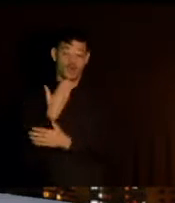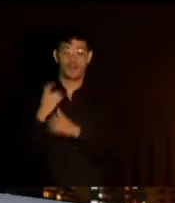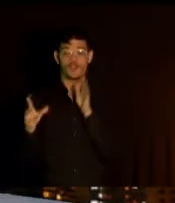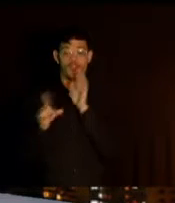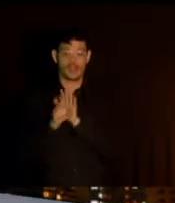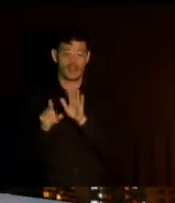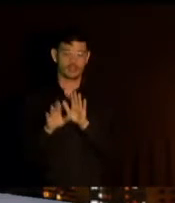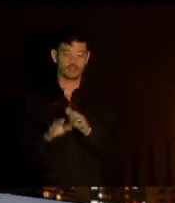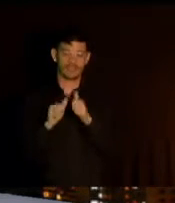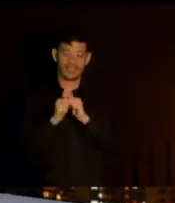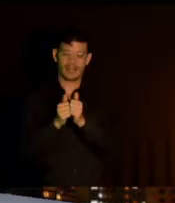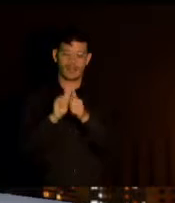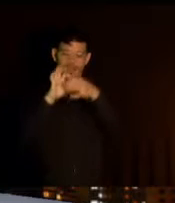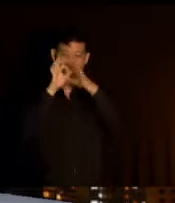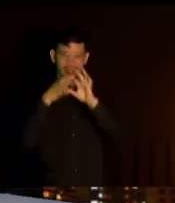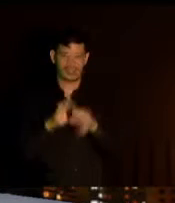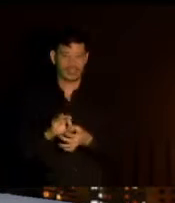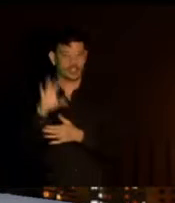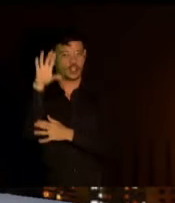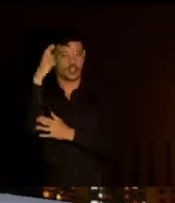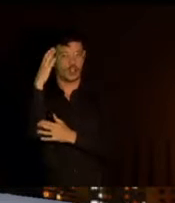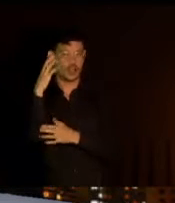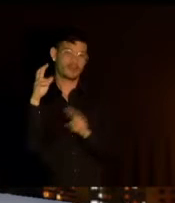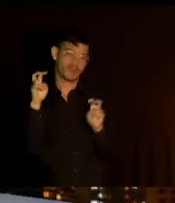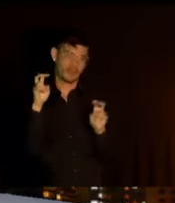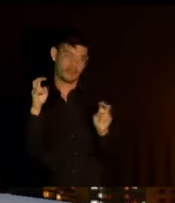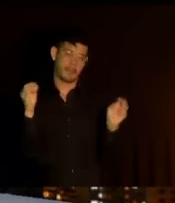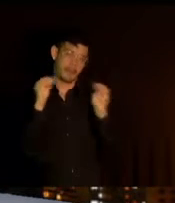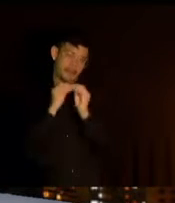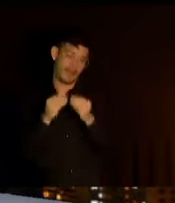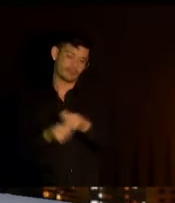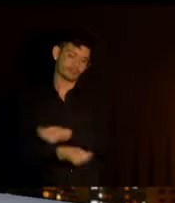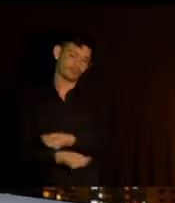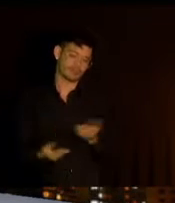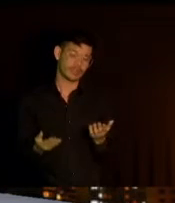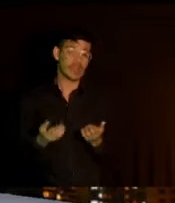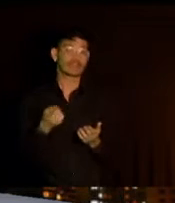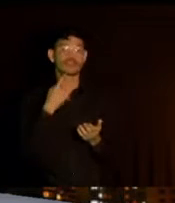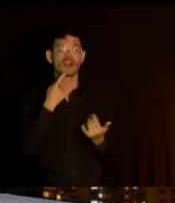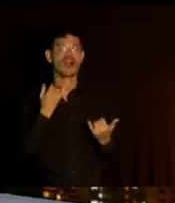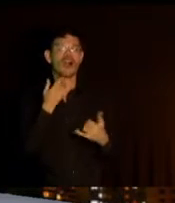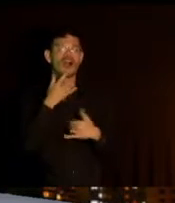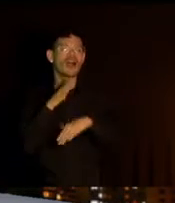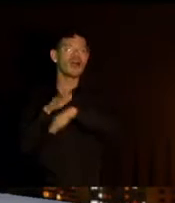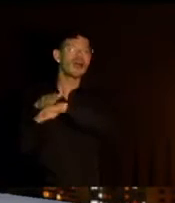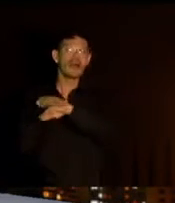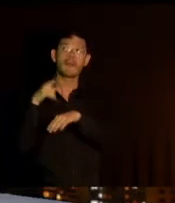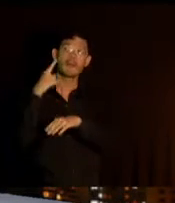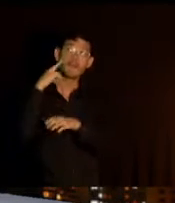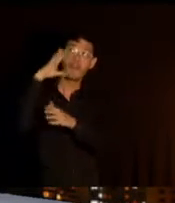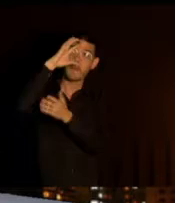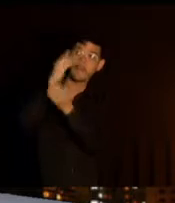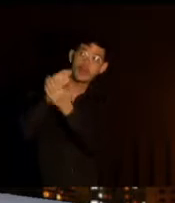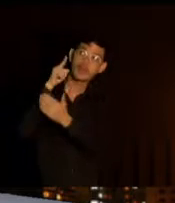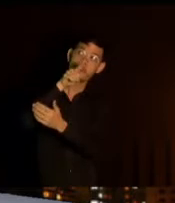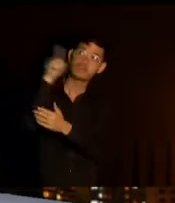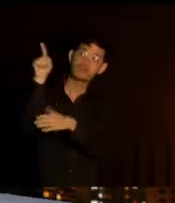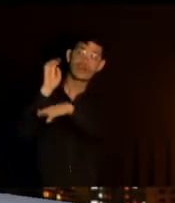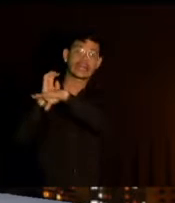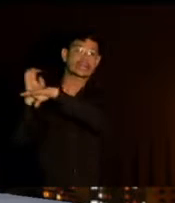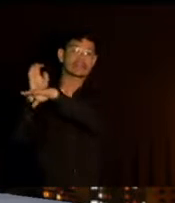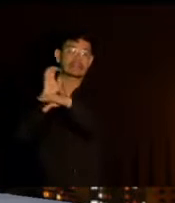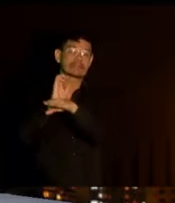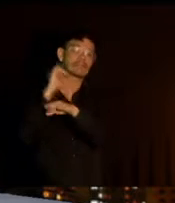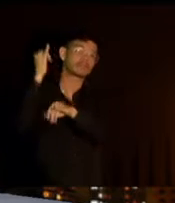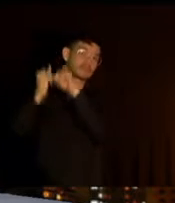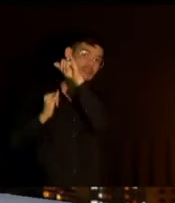para entregar mayores recursos? Hablo de entidades internacionales que le puedan brindar la manera de que